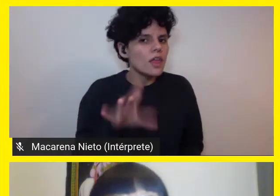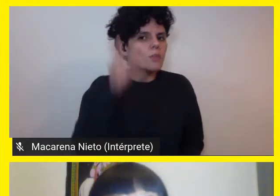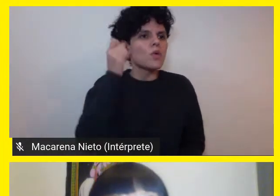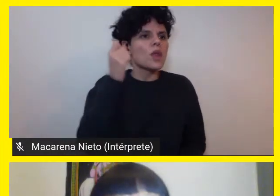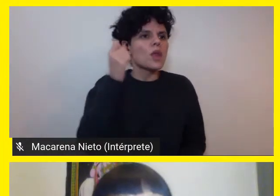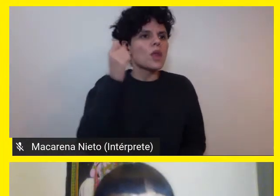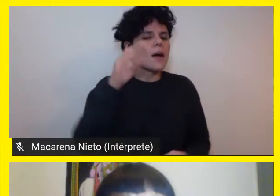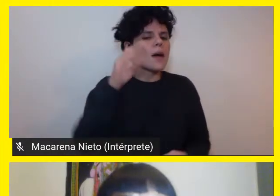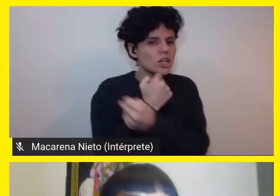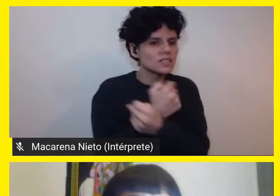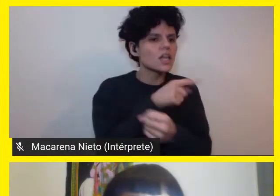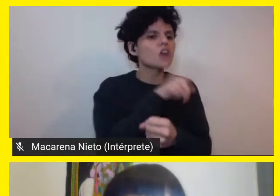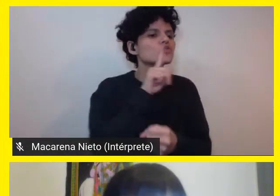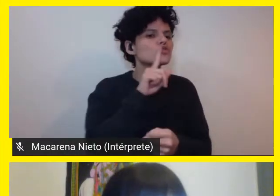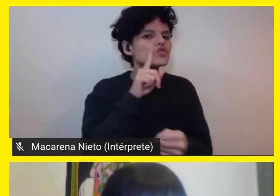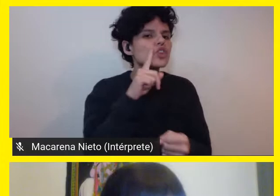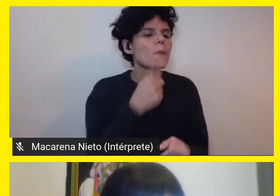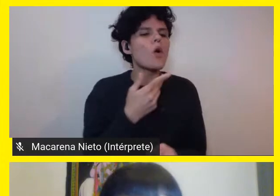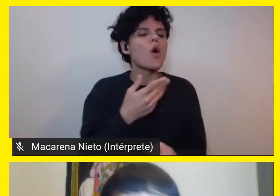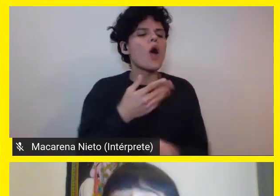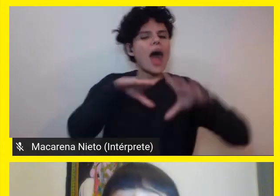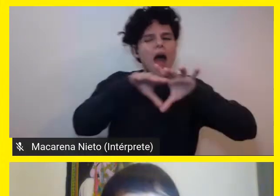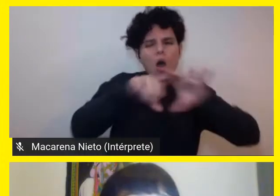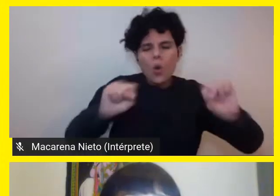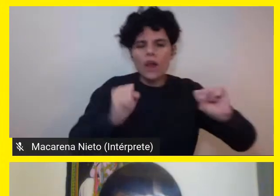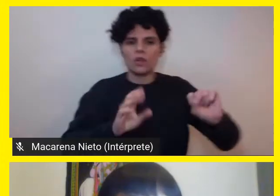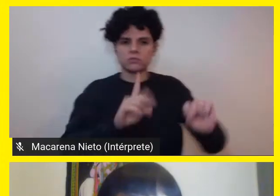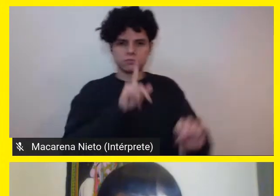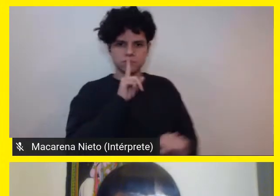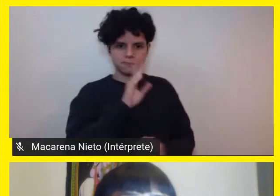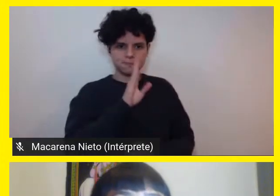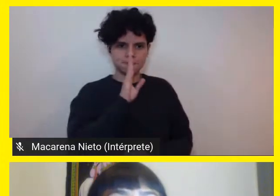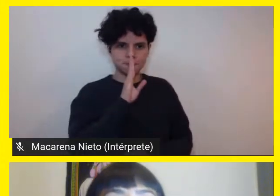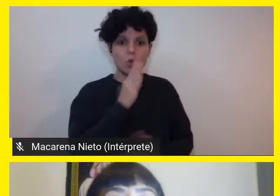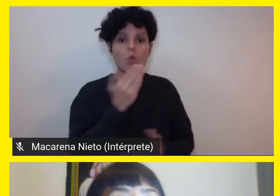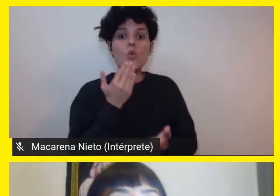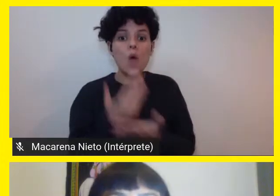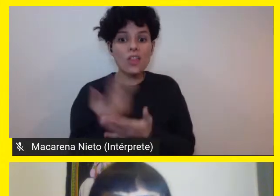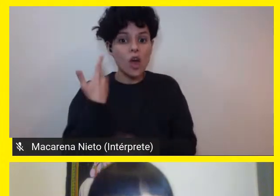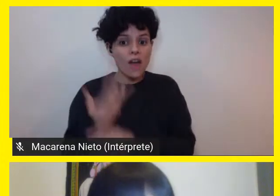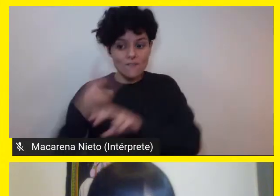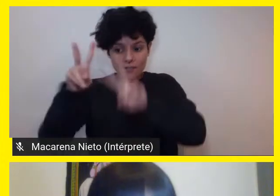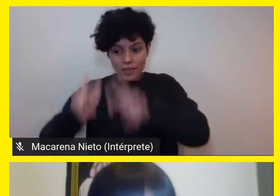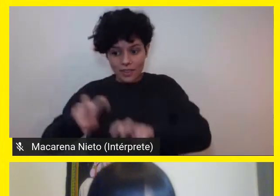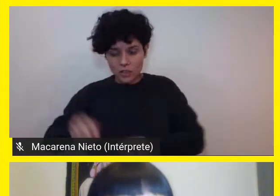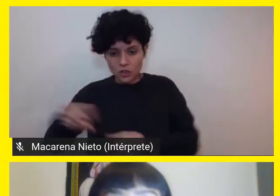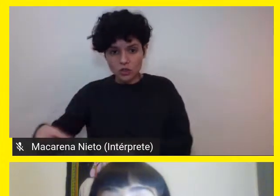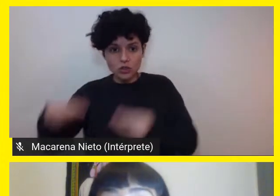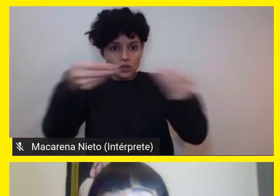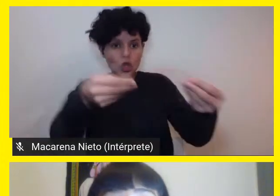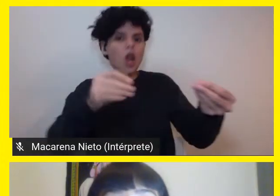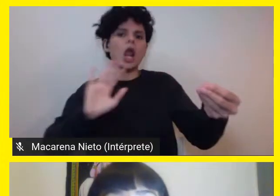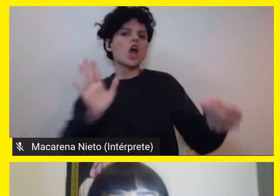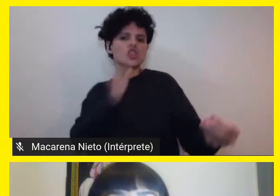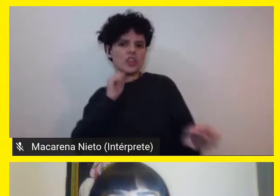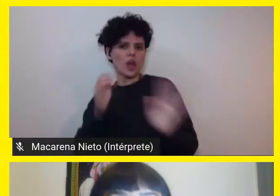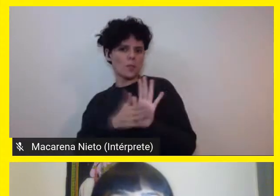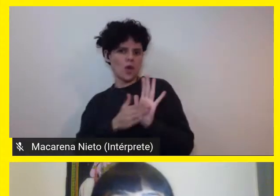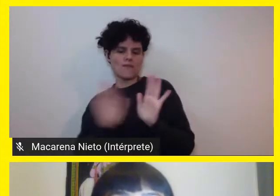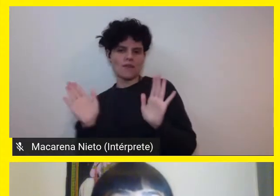¿En qué sentido? En que en el momento de la investigación, en el momento de entregar los sumarios, ellos no aportan con antecedentes, no hay